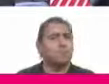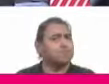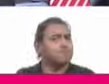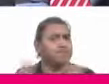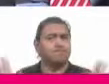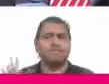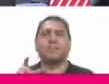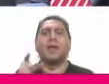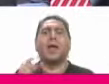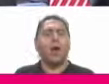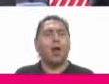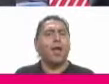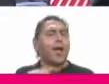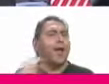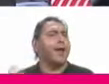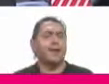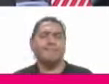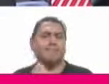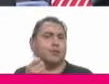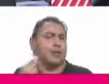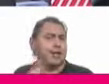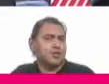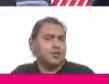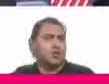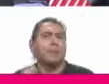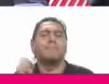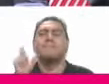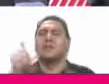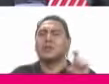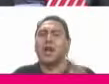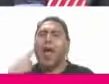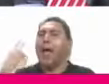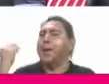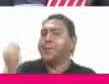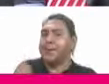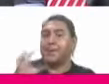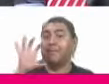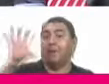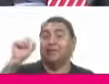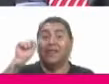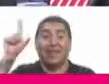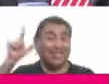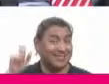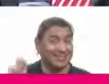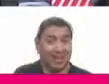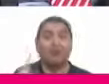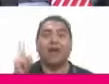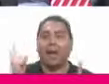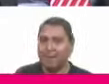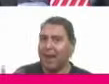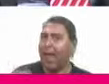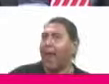finalmente generar los instrumentos para que los chaqueños y los argentinos estemos un poco mejor.